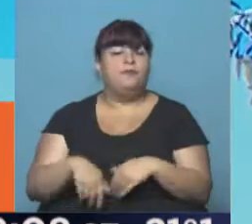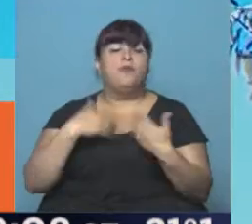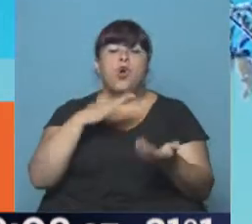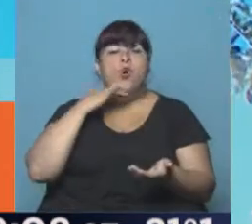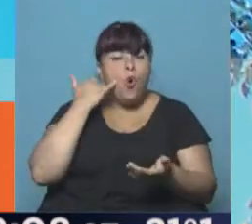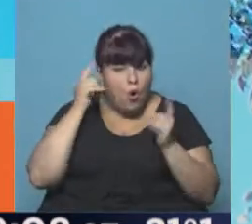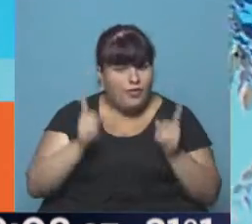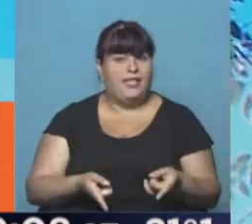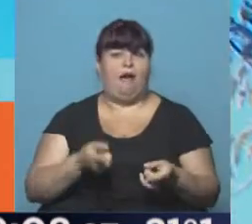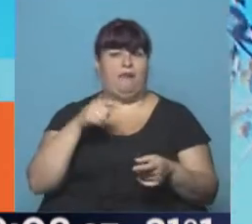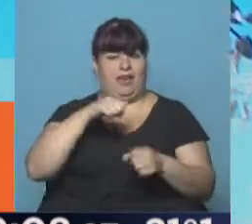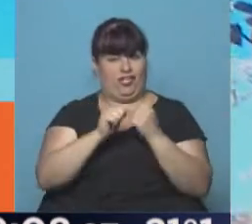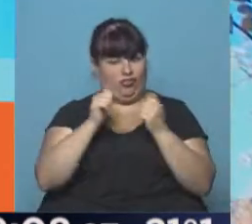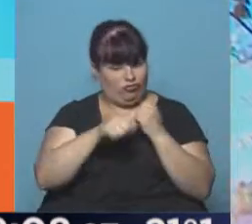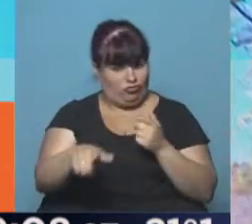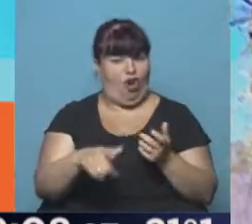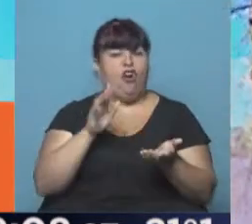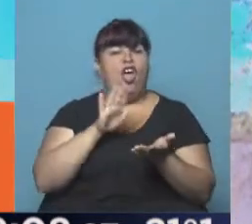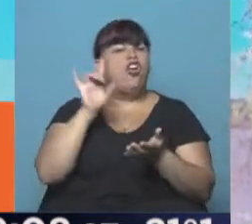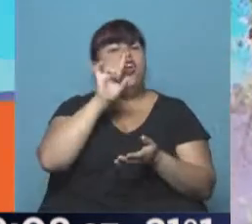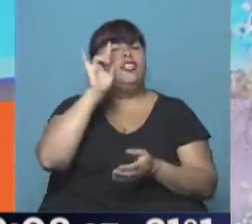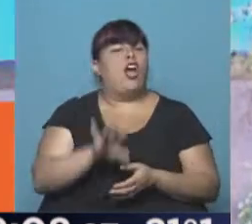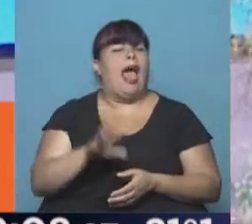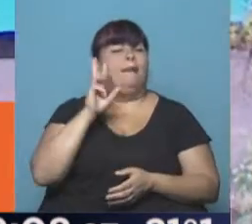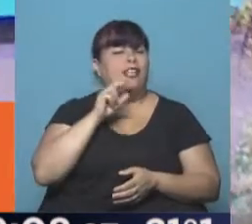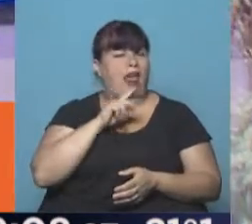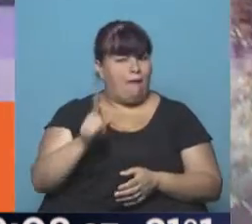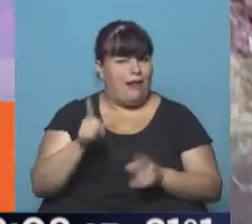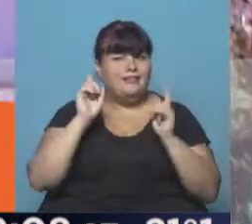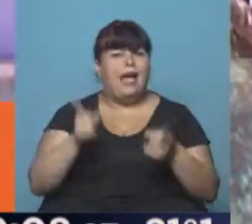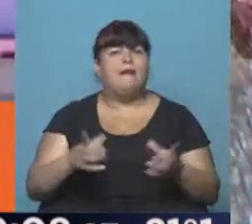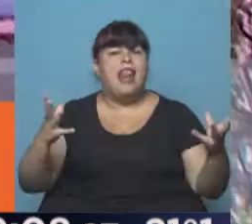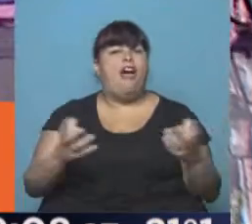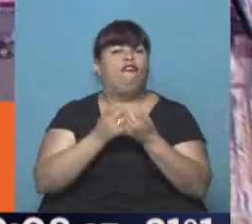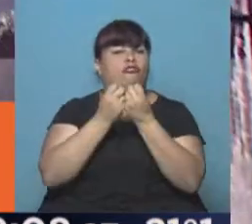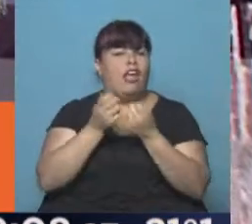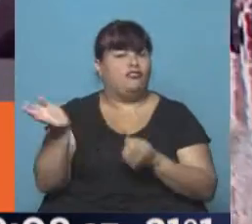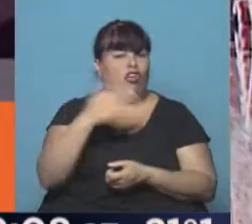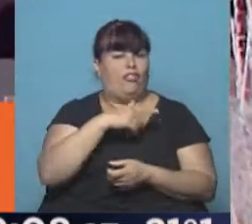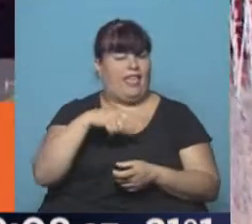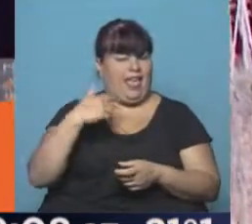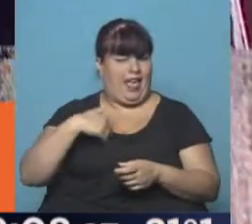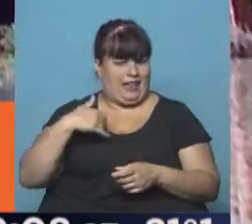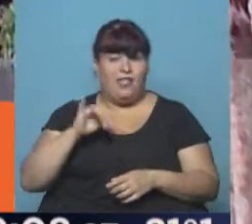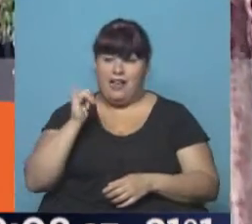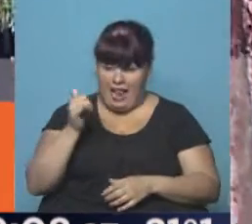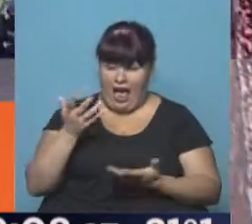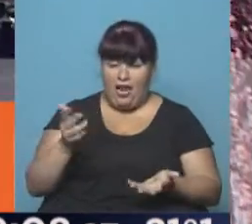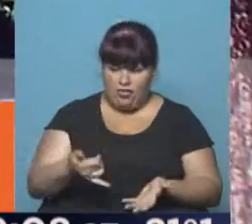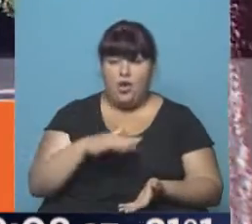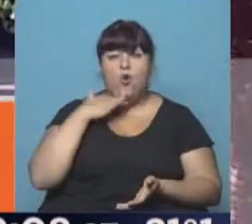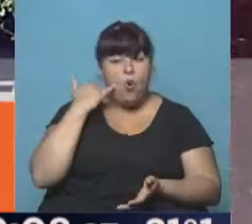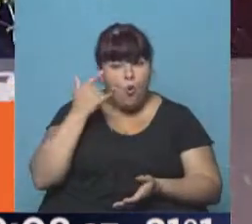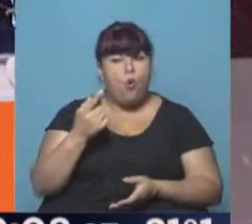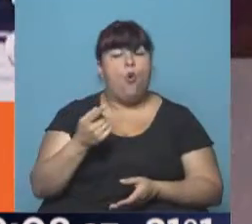Jujuy también es protagonista de esta historia que tiene que ver no solo con el Río de la Plata, sino con la fundación toda de nuestra patria. Sí, bueno, Jujuy